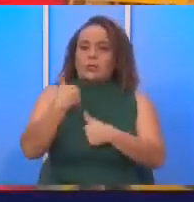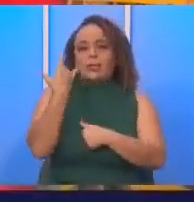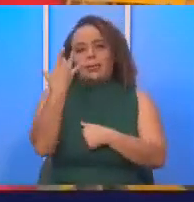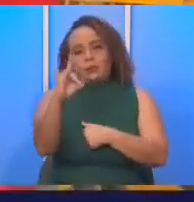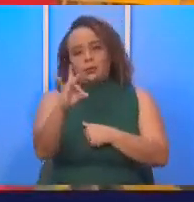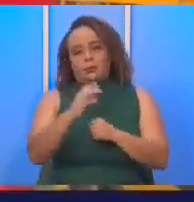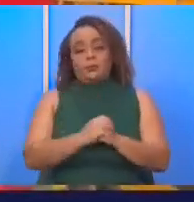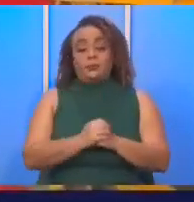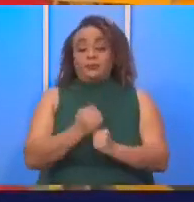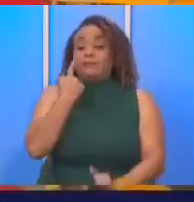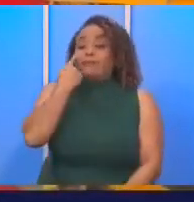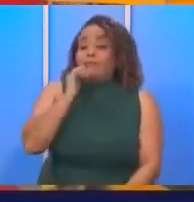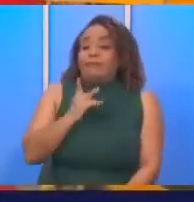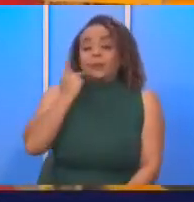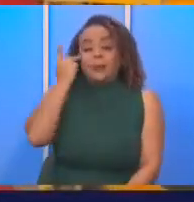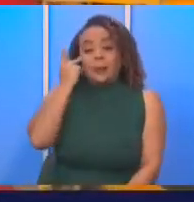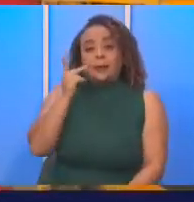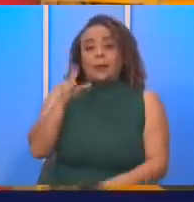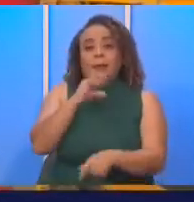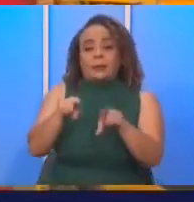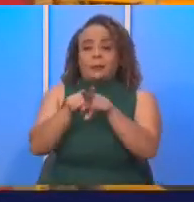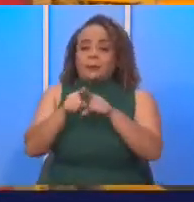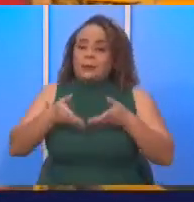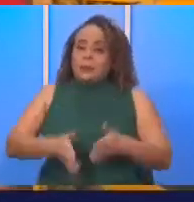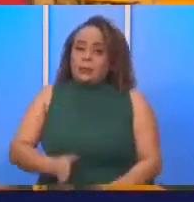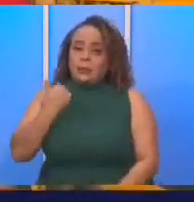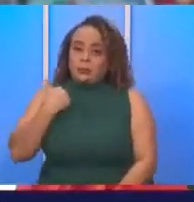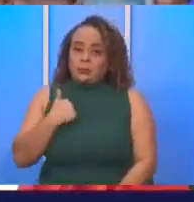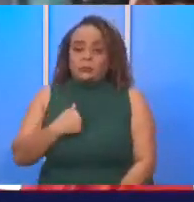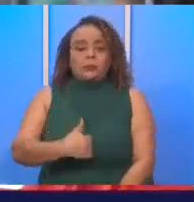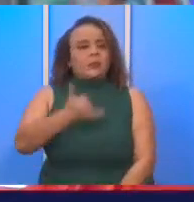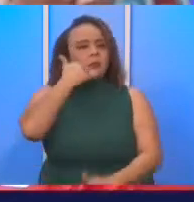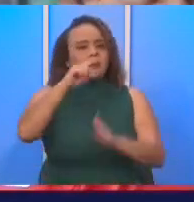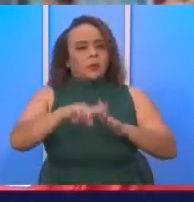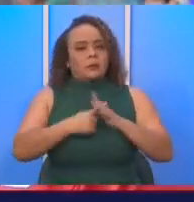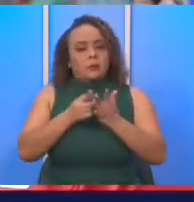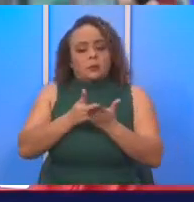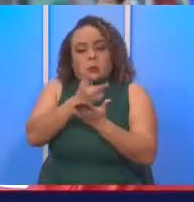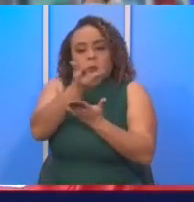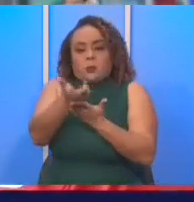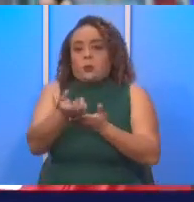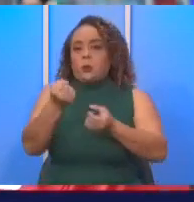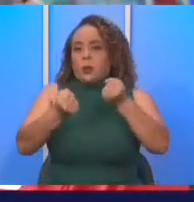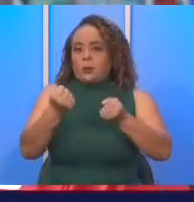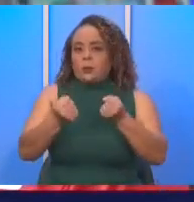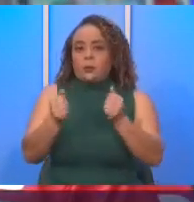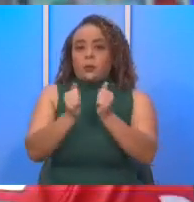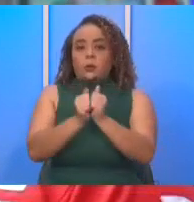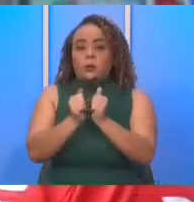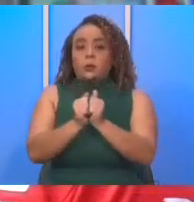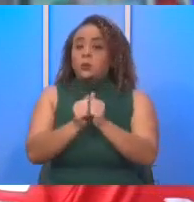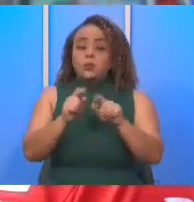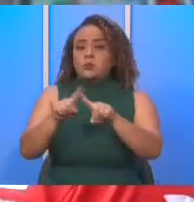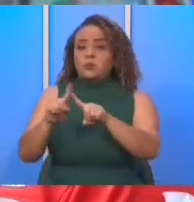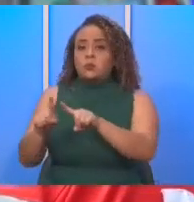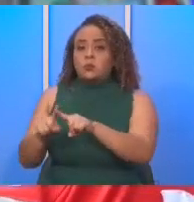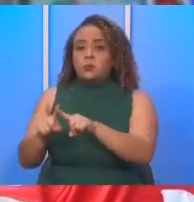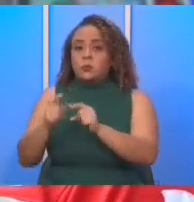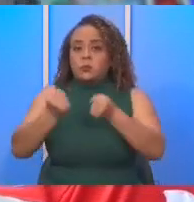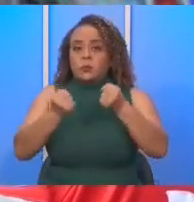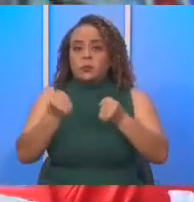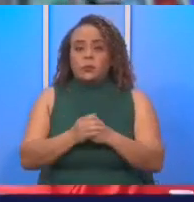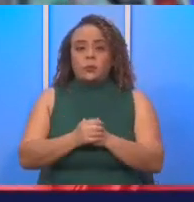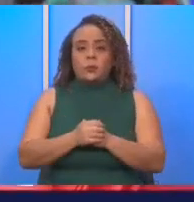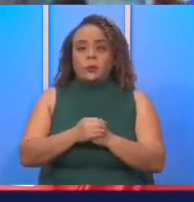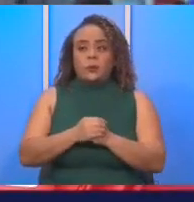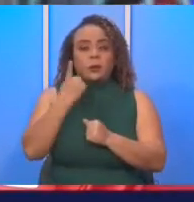18, al parecer padre e hijo. La llamada inicial fue un vuelco de un camión con varias personas dentro del camión, las